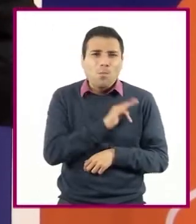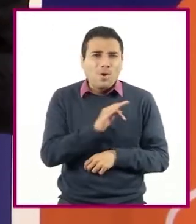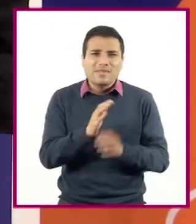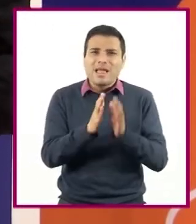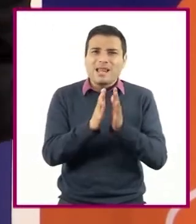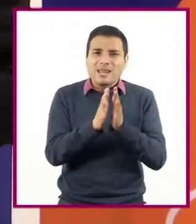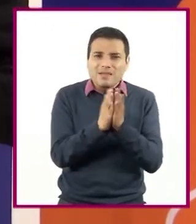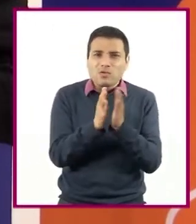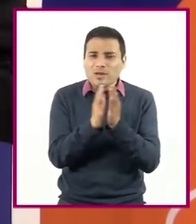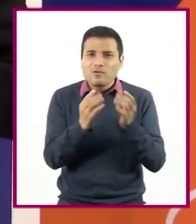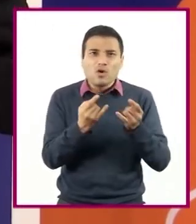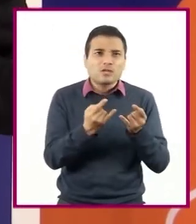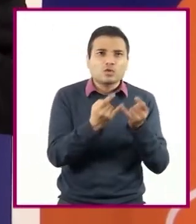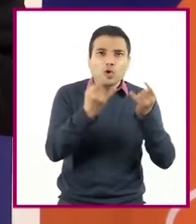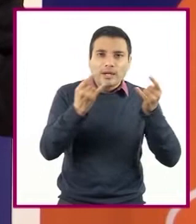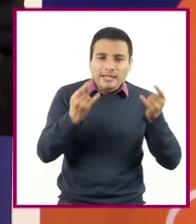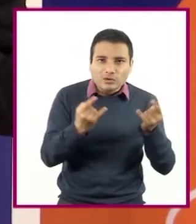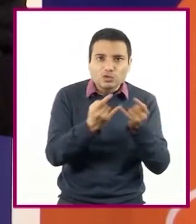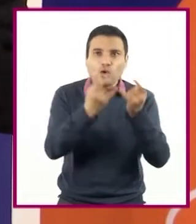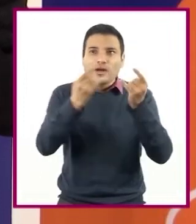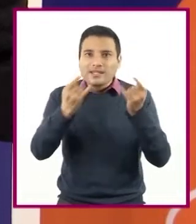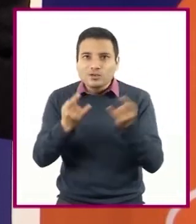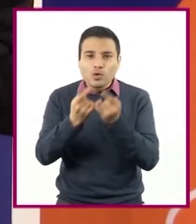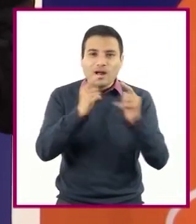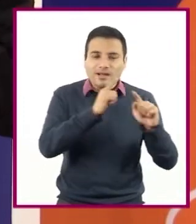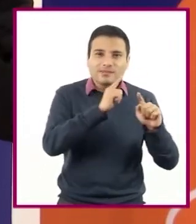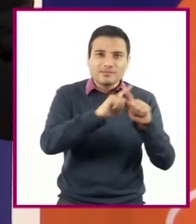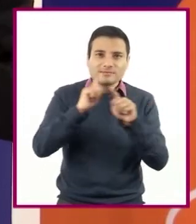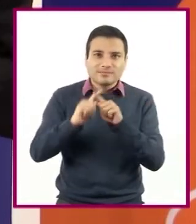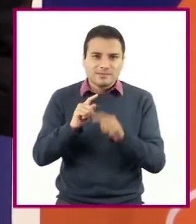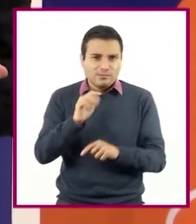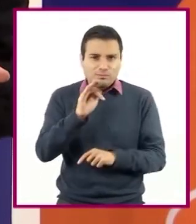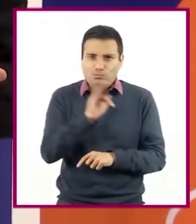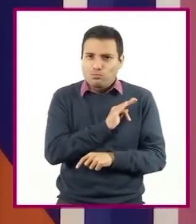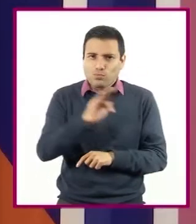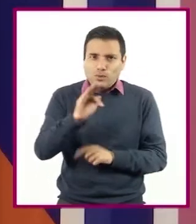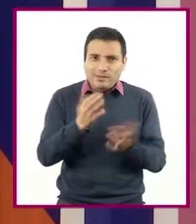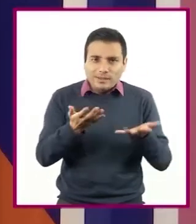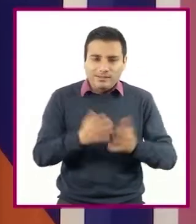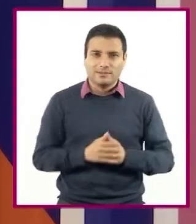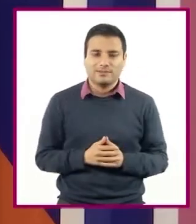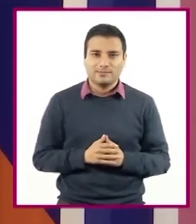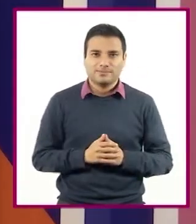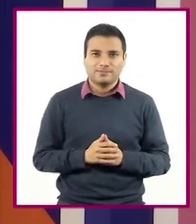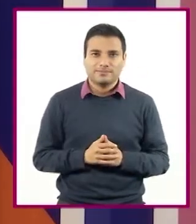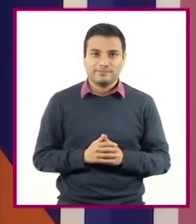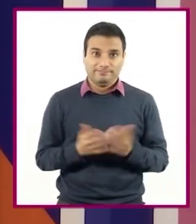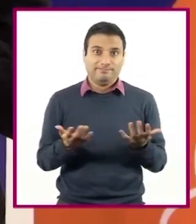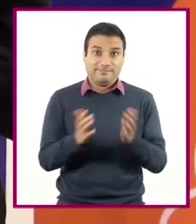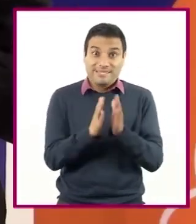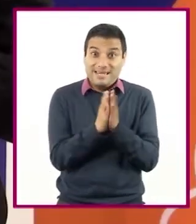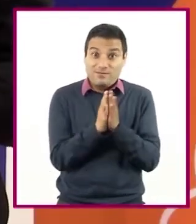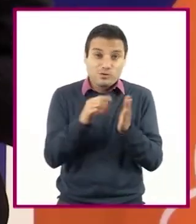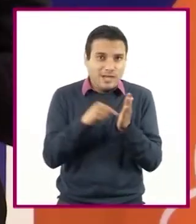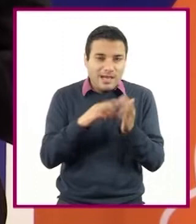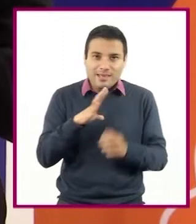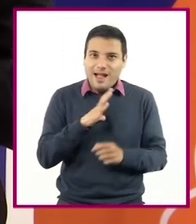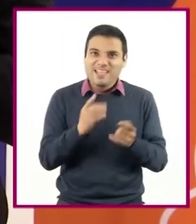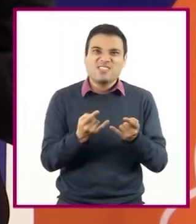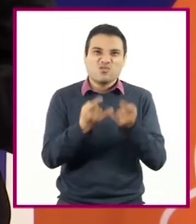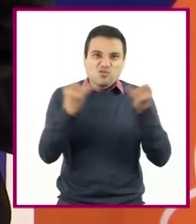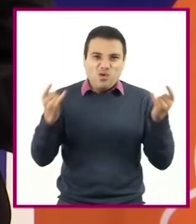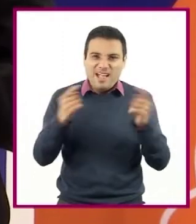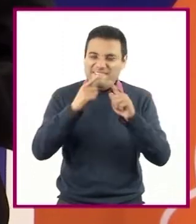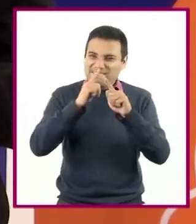apenas escapatoria, si tantas vidas nuevas y distintas aguardan en los libros? Todo está en los libros, en efecto, es la